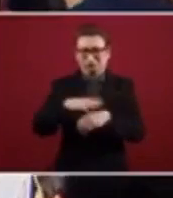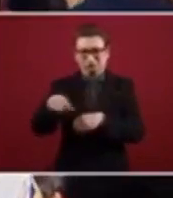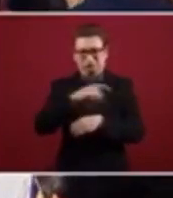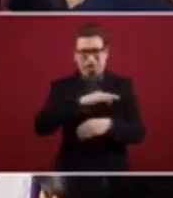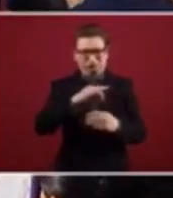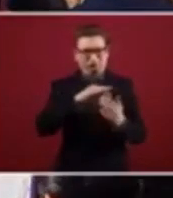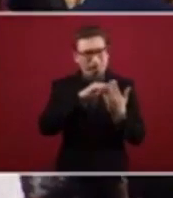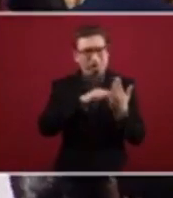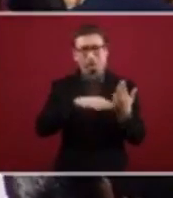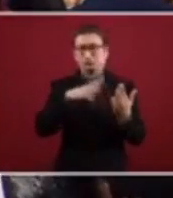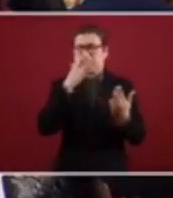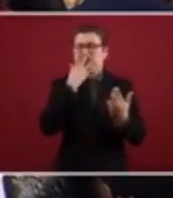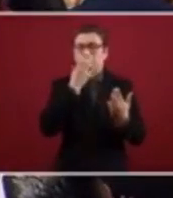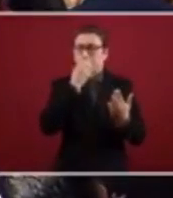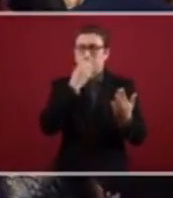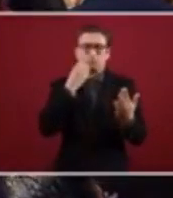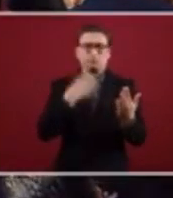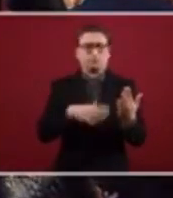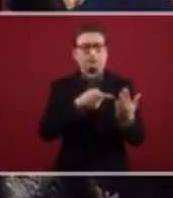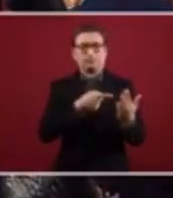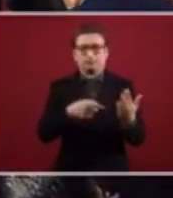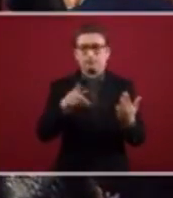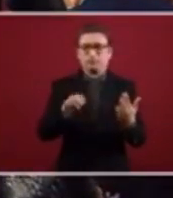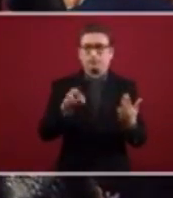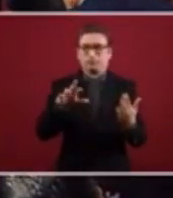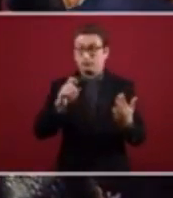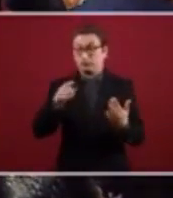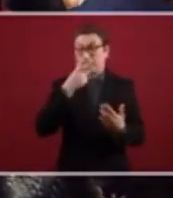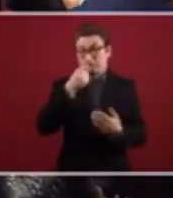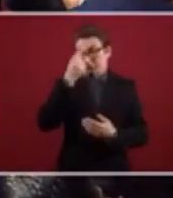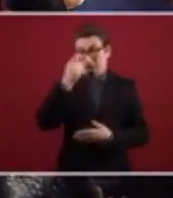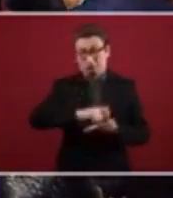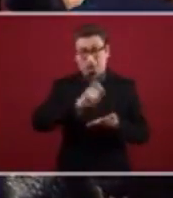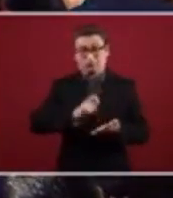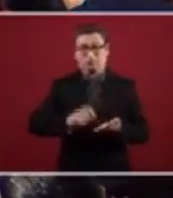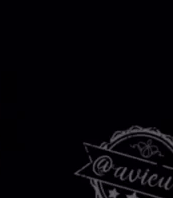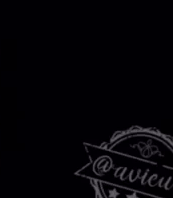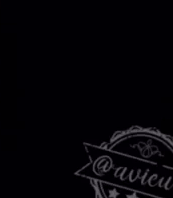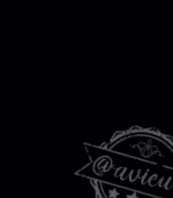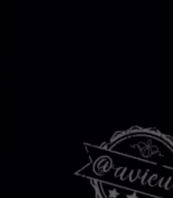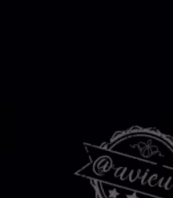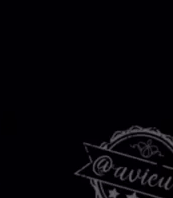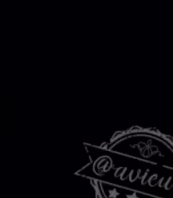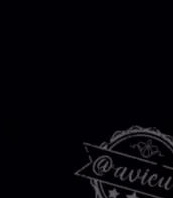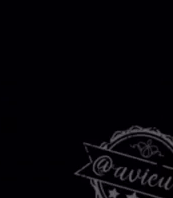extraordinario, de Padura. Es un escritor cubano.